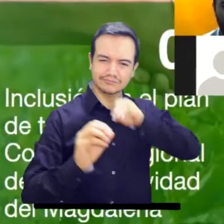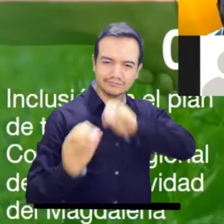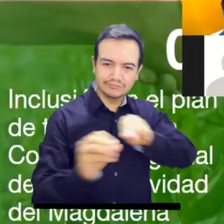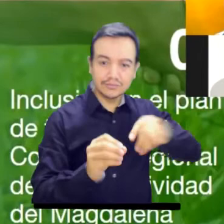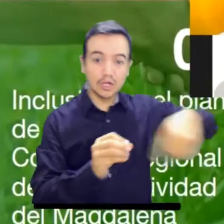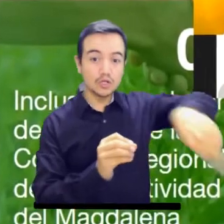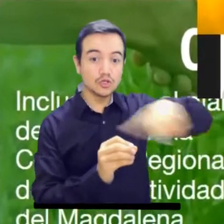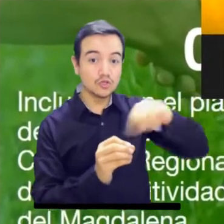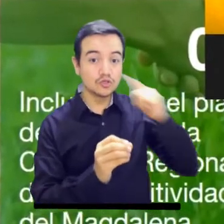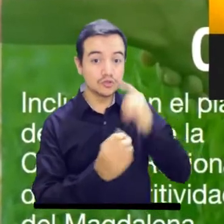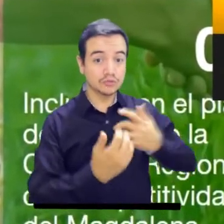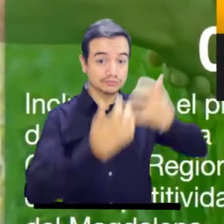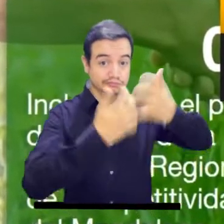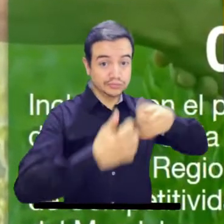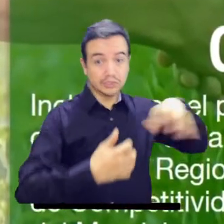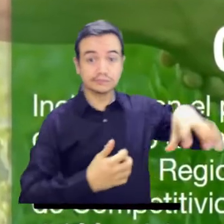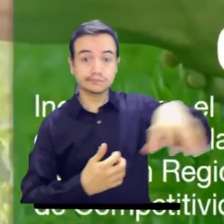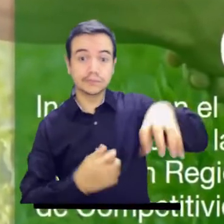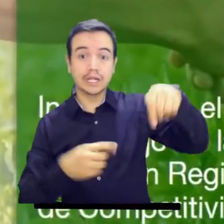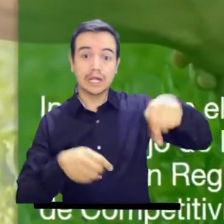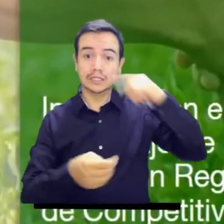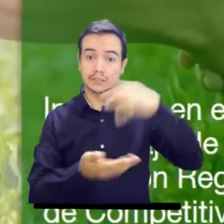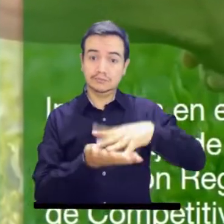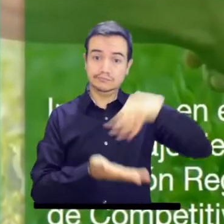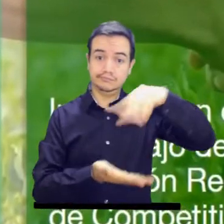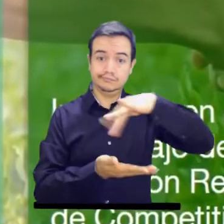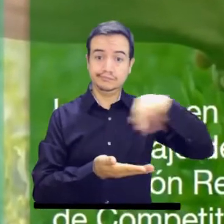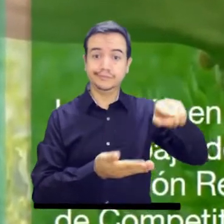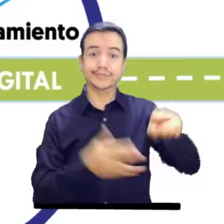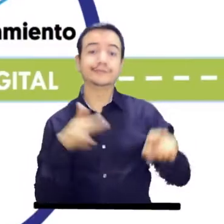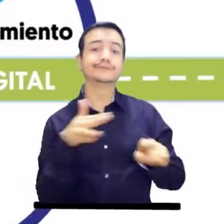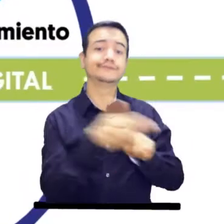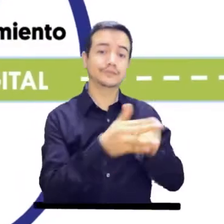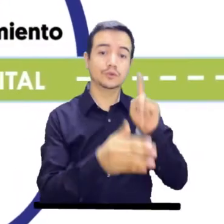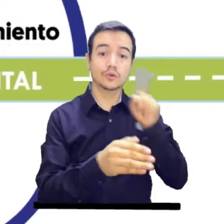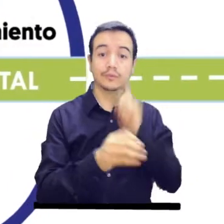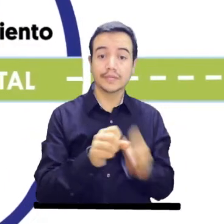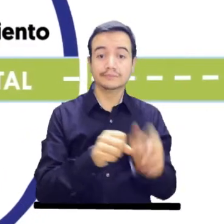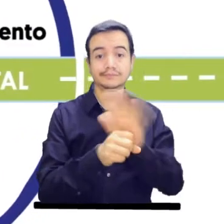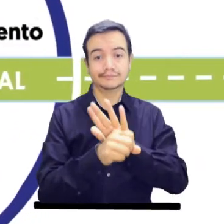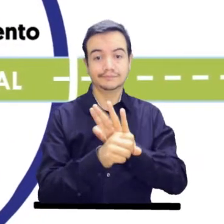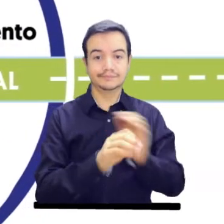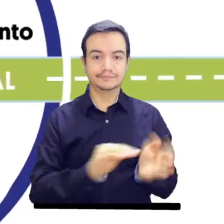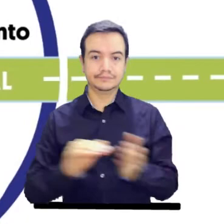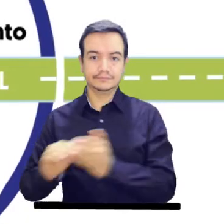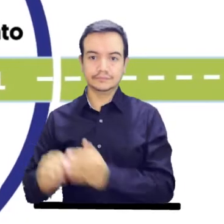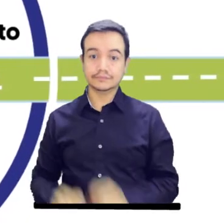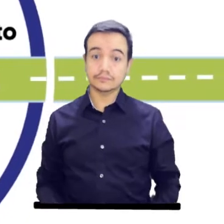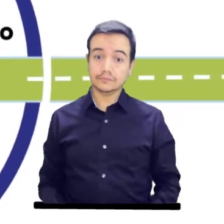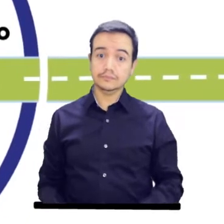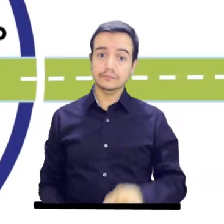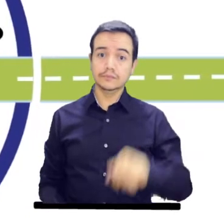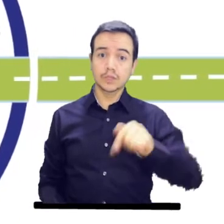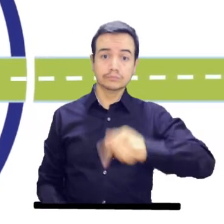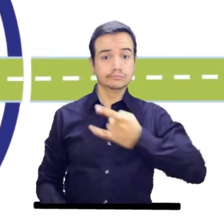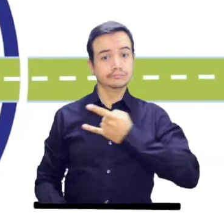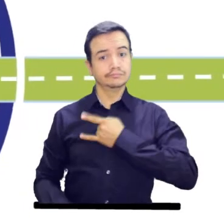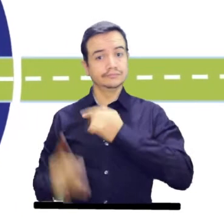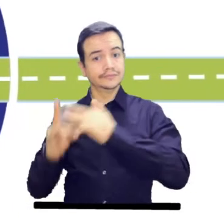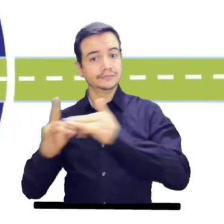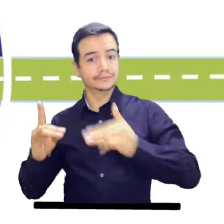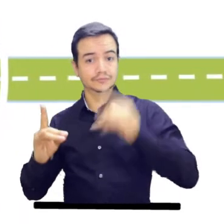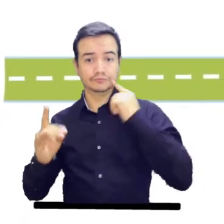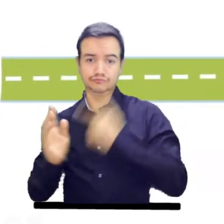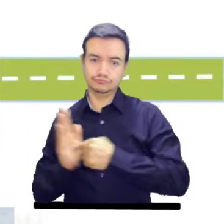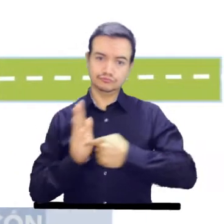digitalización del sector empresarial en el magdalena que se ha visto afectado por la pandemia la universidad del magdalena representó su oferta académica